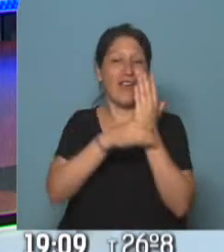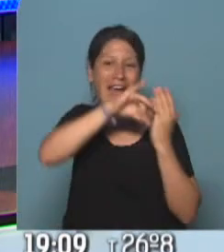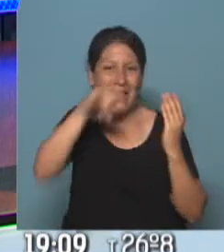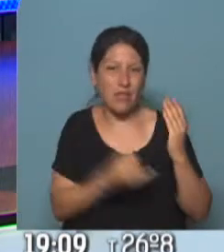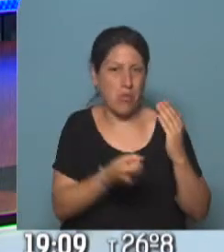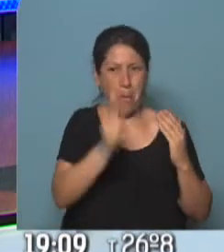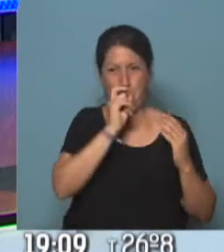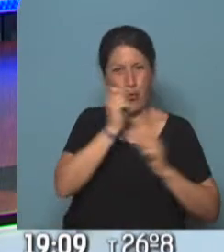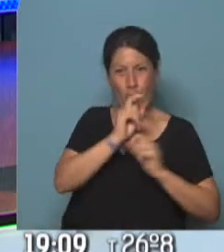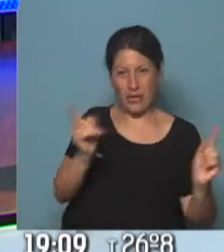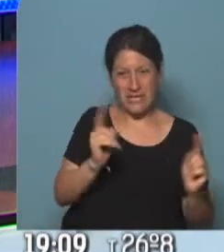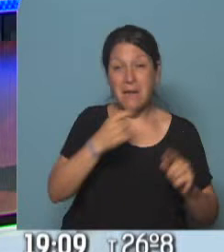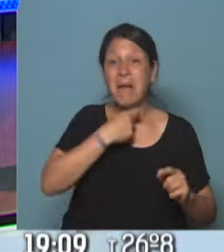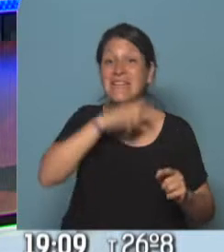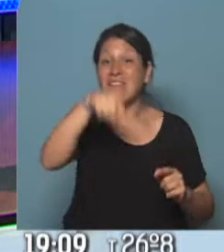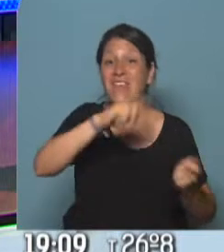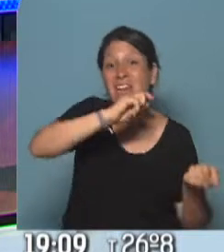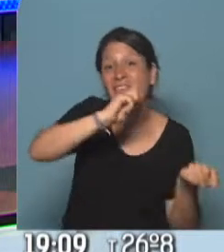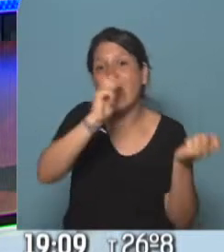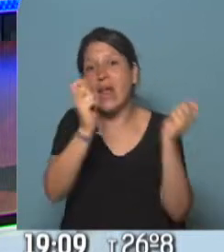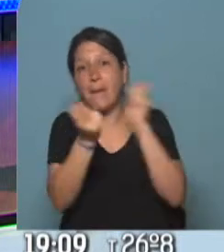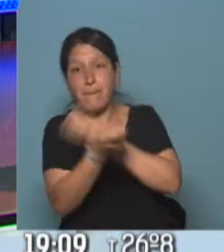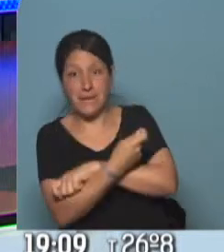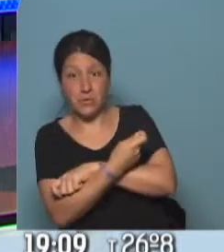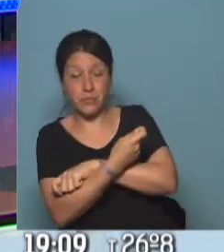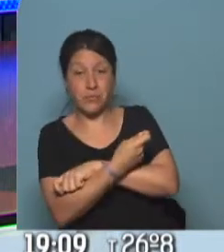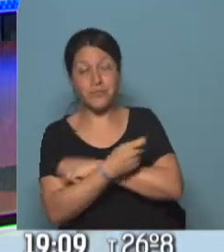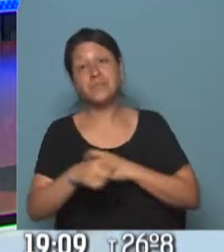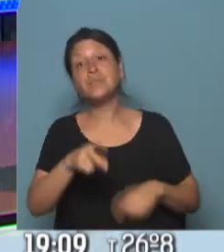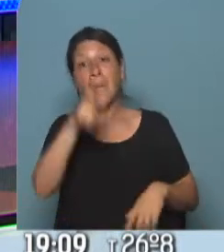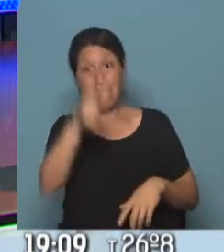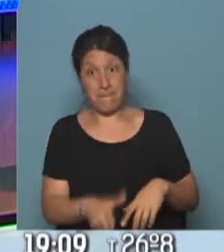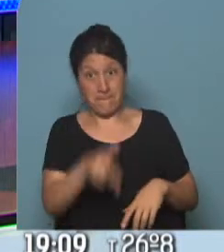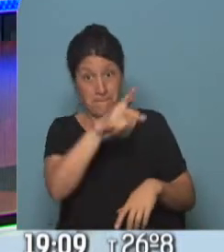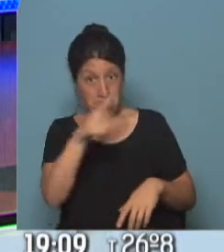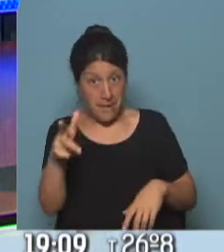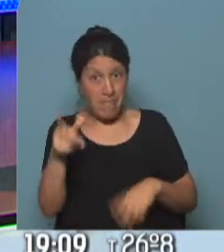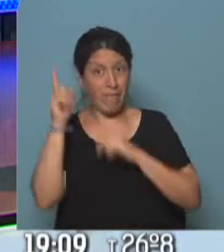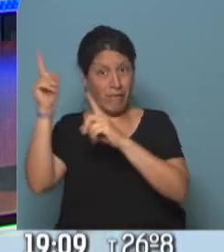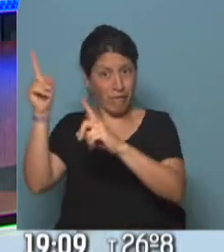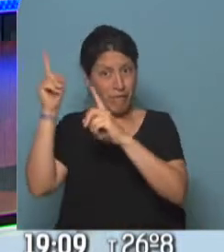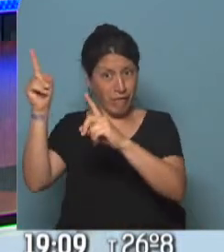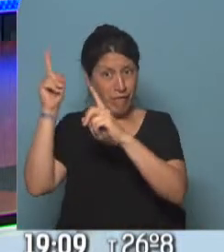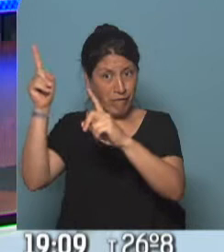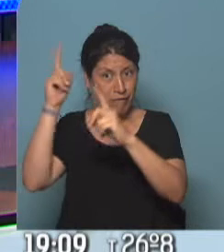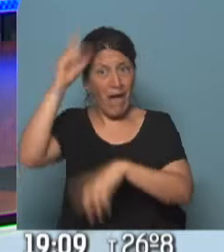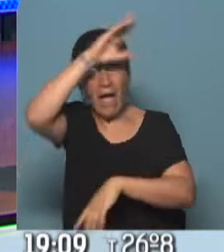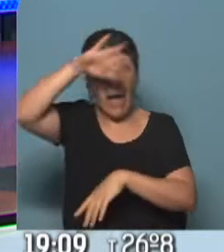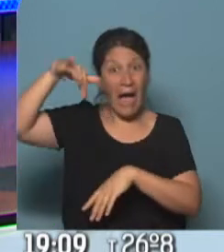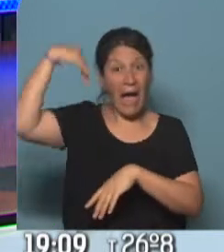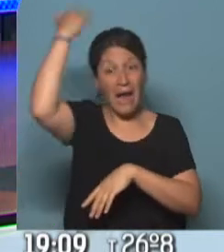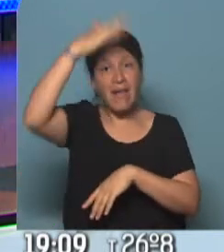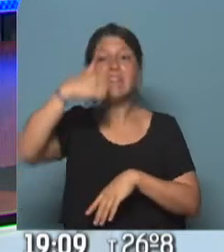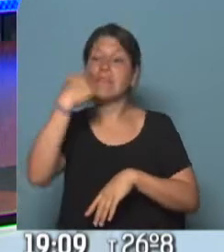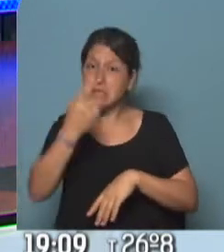traspaso al poder hacia juan guaidó el papá que todavía está en emiratos árabes reconoció que podría